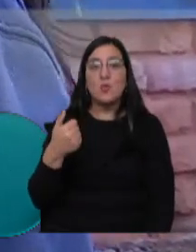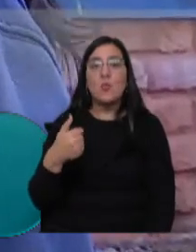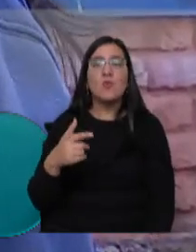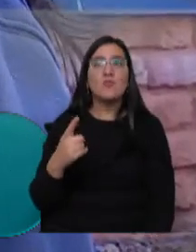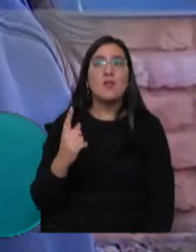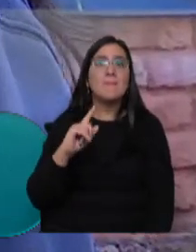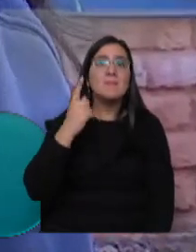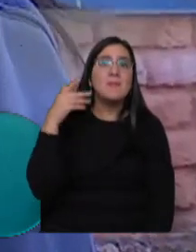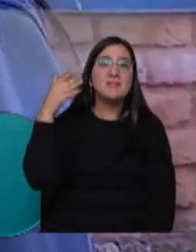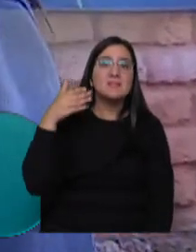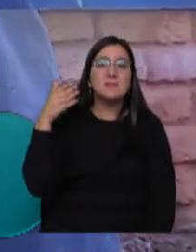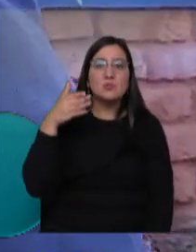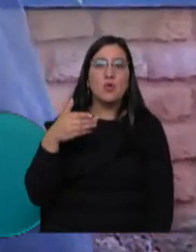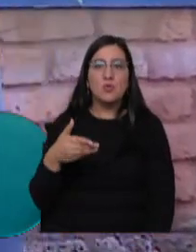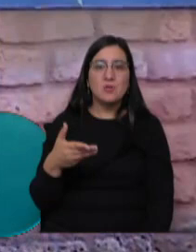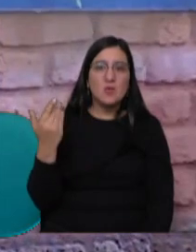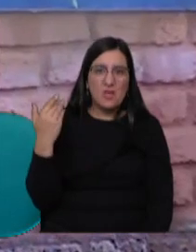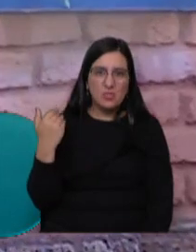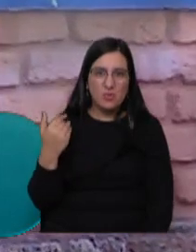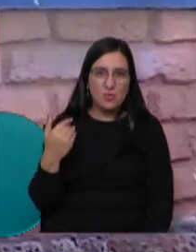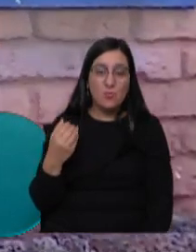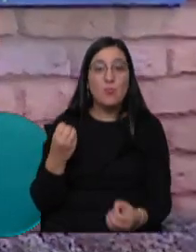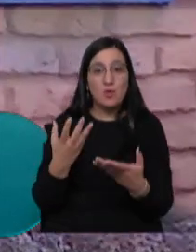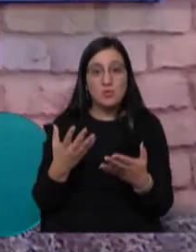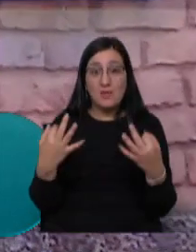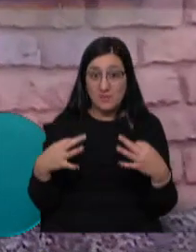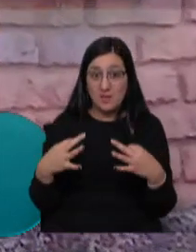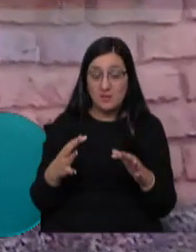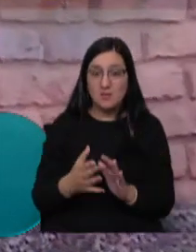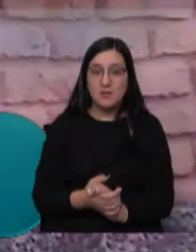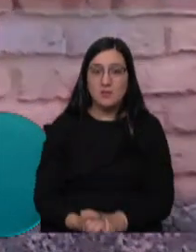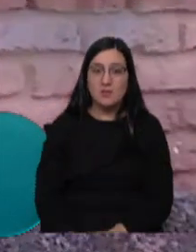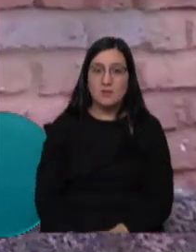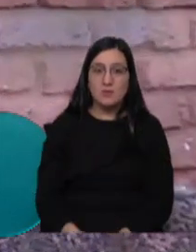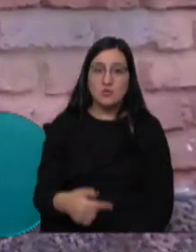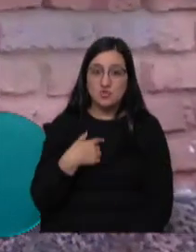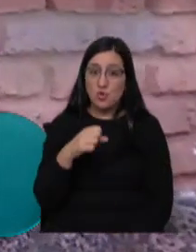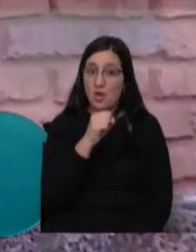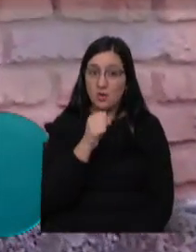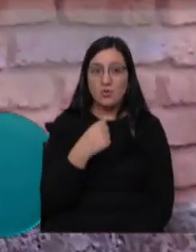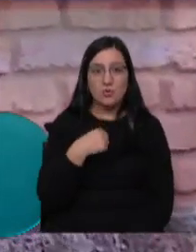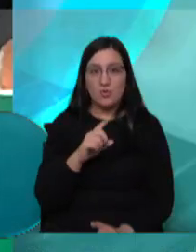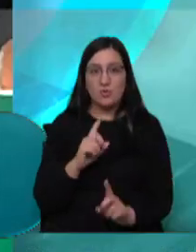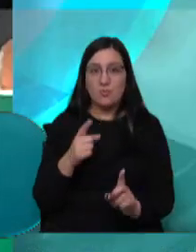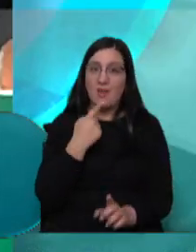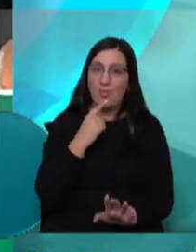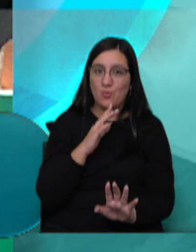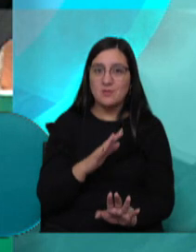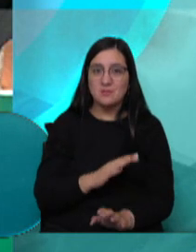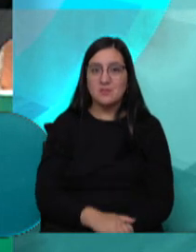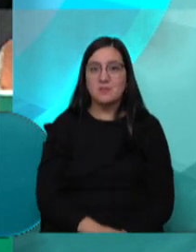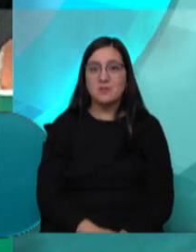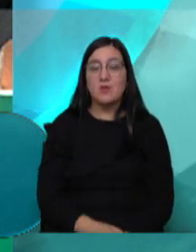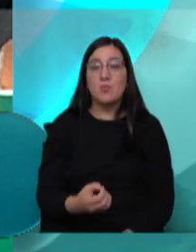primer participación? Bien, ¿está bien así? Sí, está. Lo agarro yo, lo nota, por las dudas.